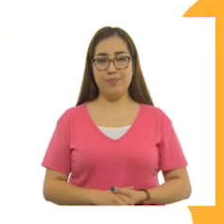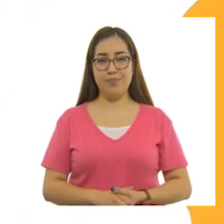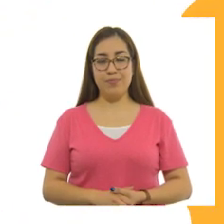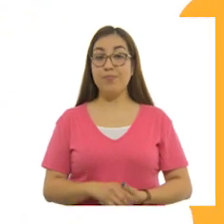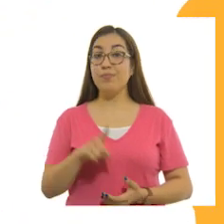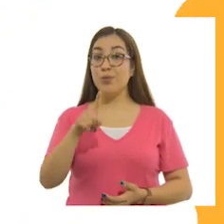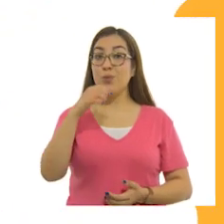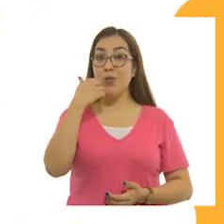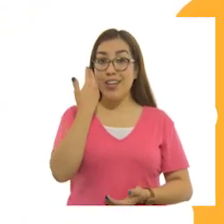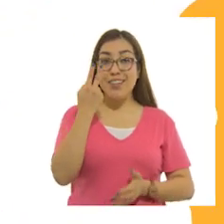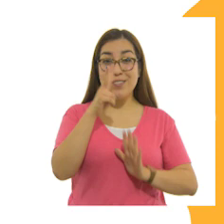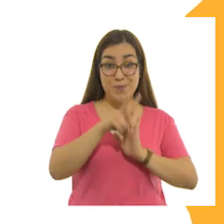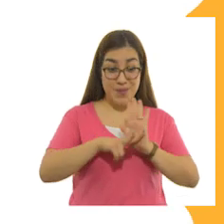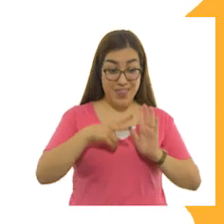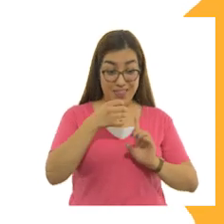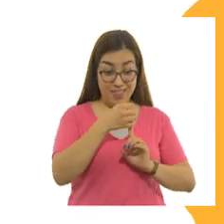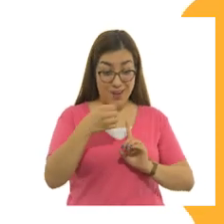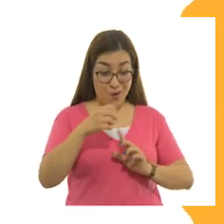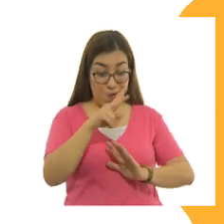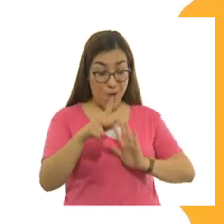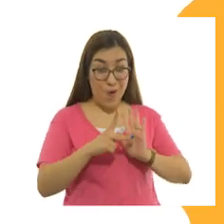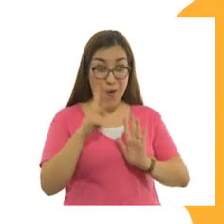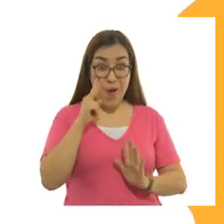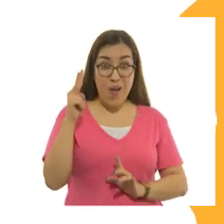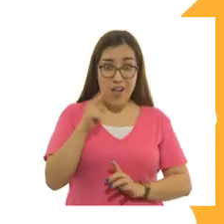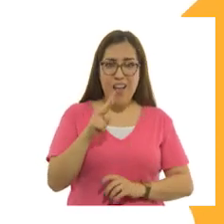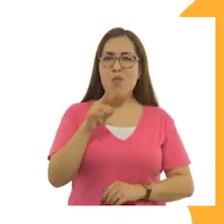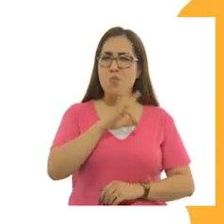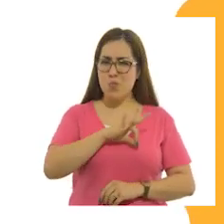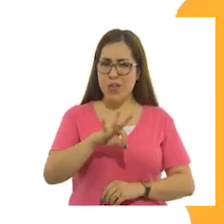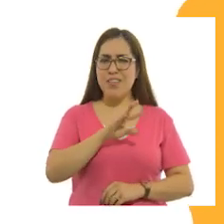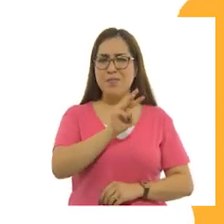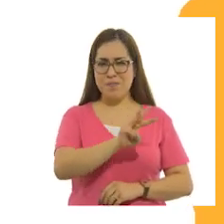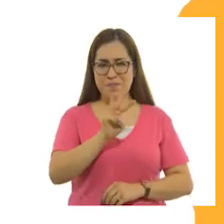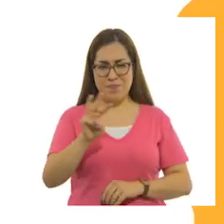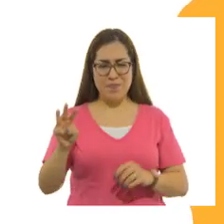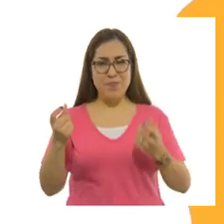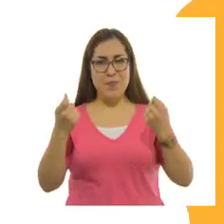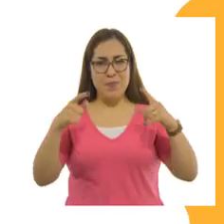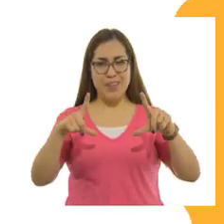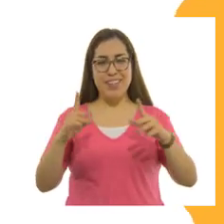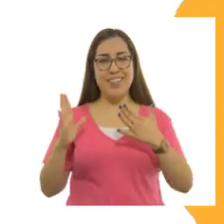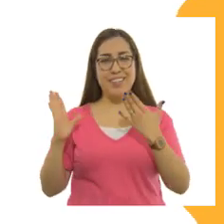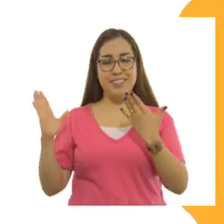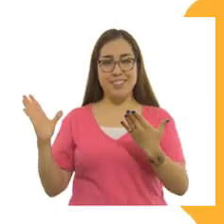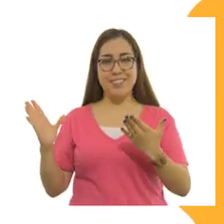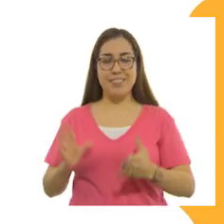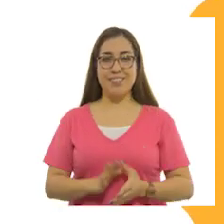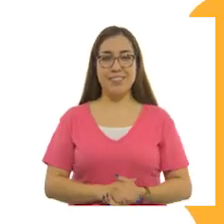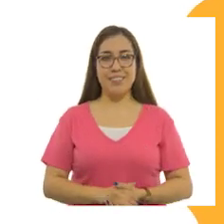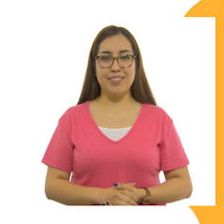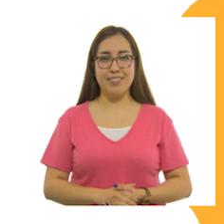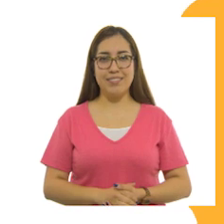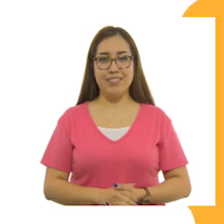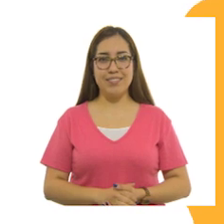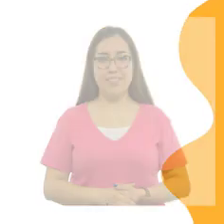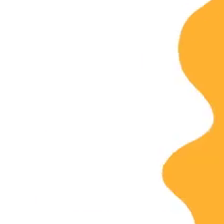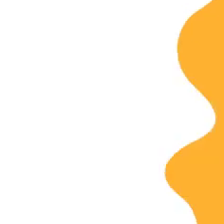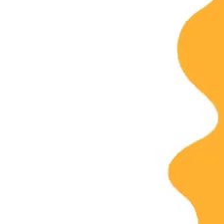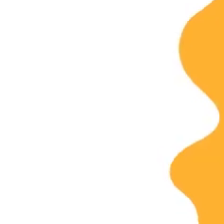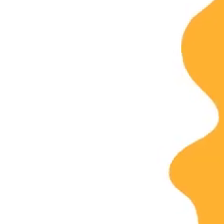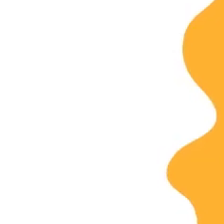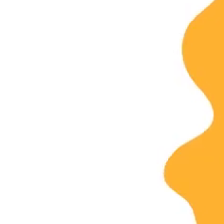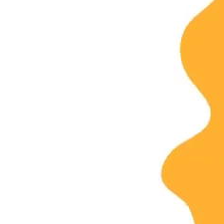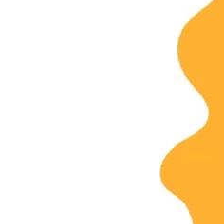si quieres volver a ver los programas de aprender en casa los puedes encontrar en la siguiente liga aprende en casa